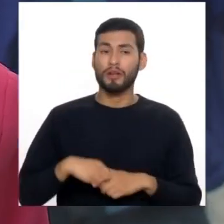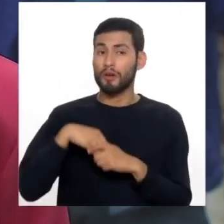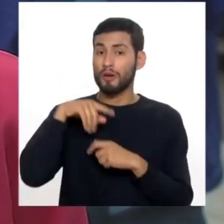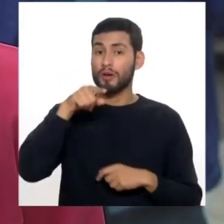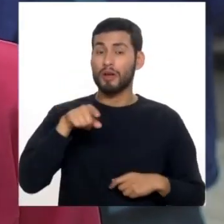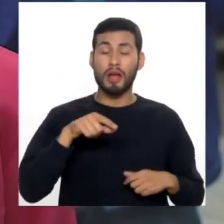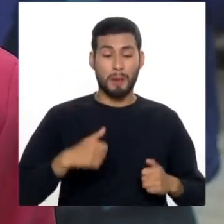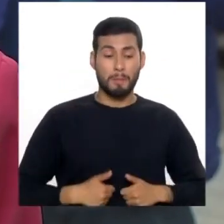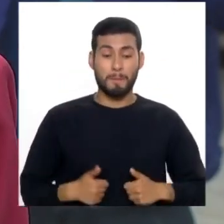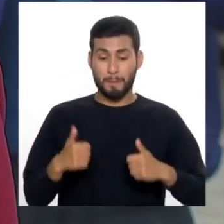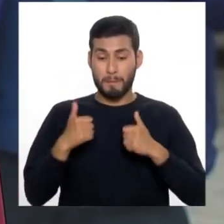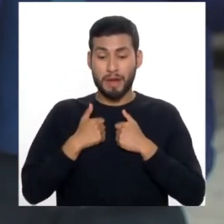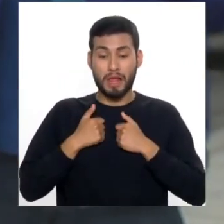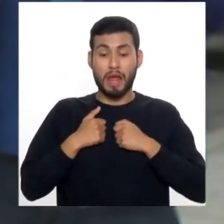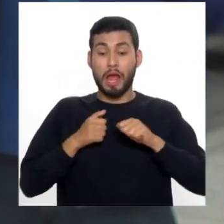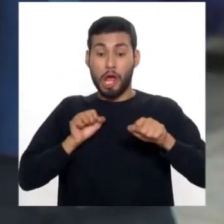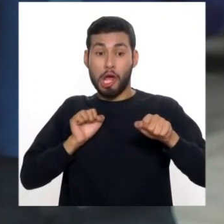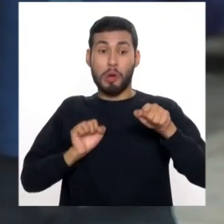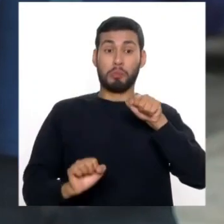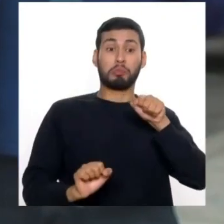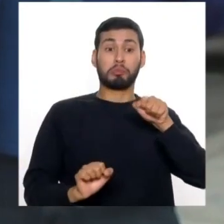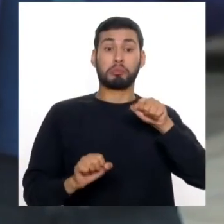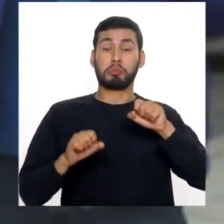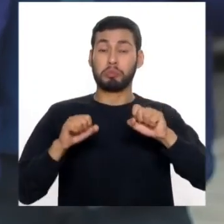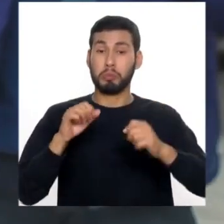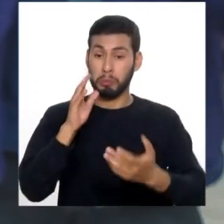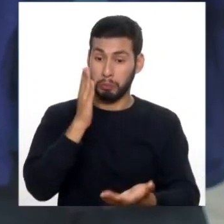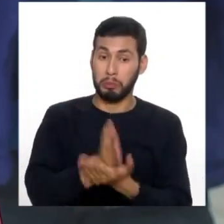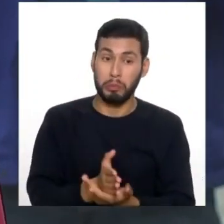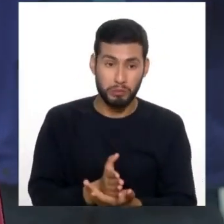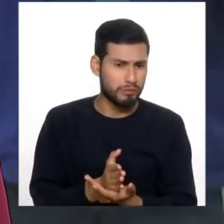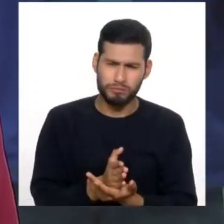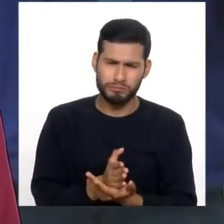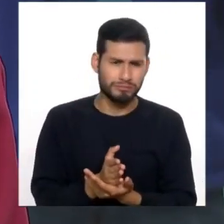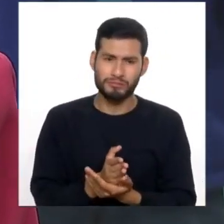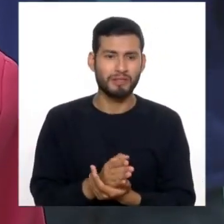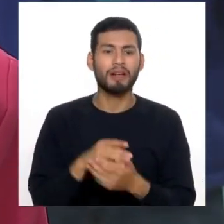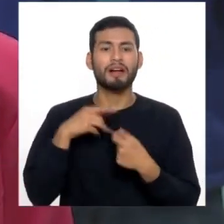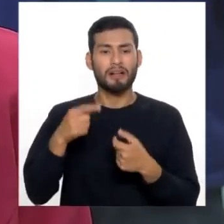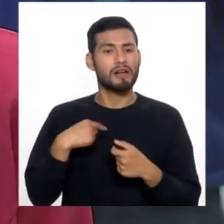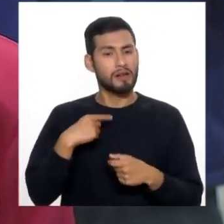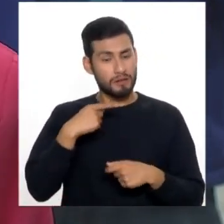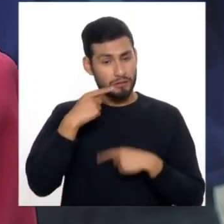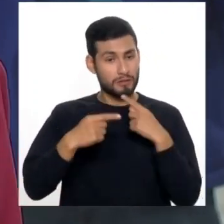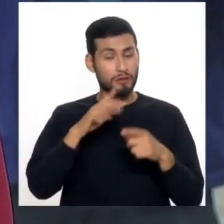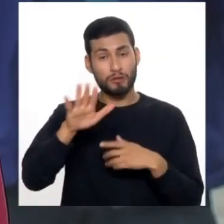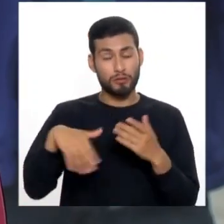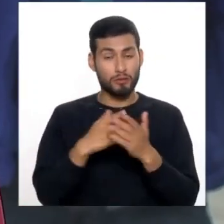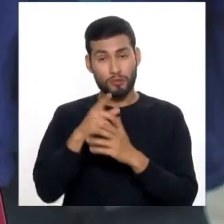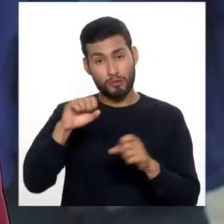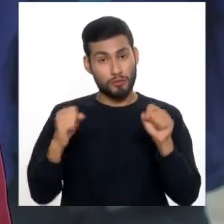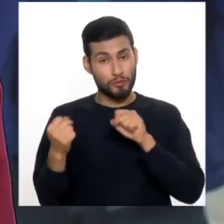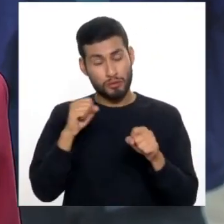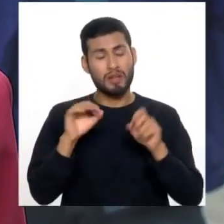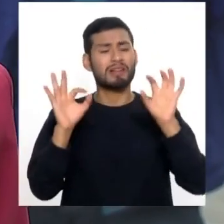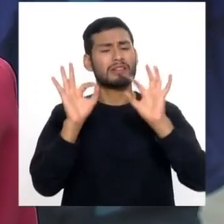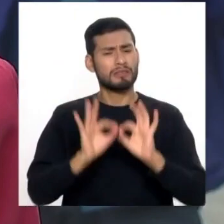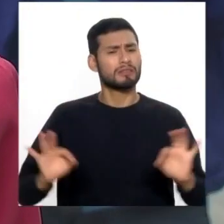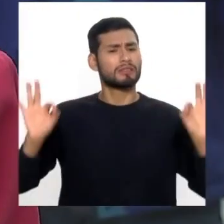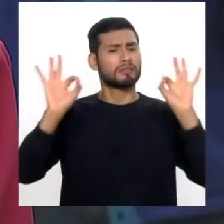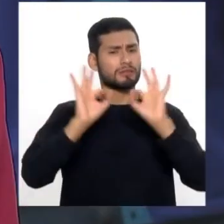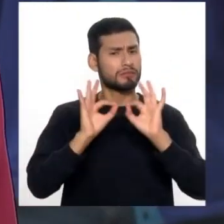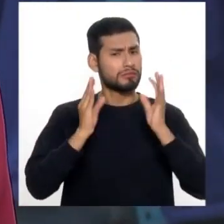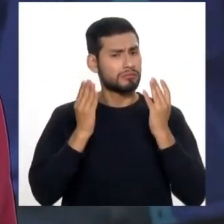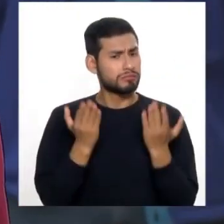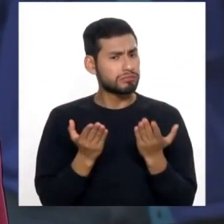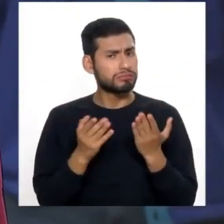Frenes Tu Vida, con pues la finalidad de poder seguir indicándole a los conductores qué tan importante